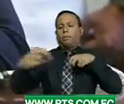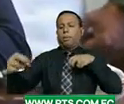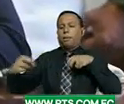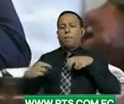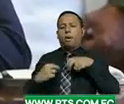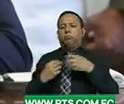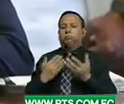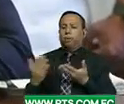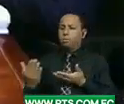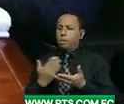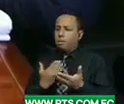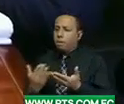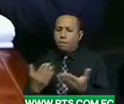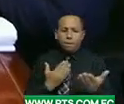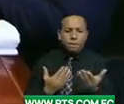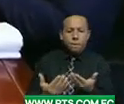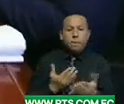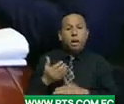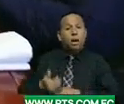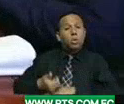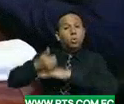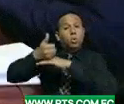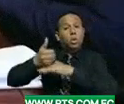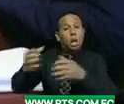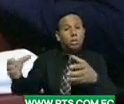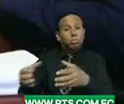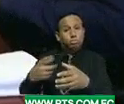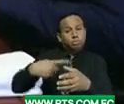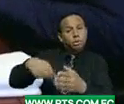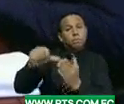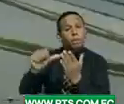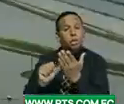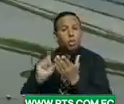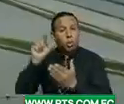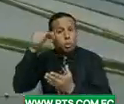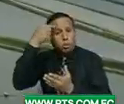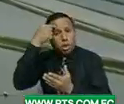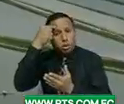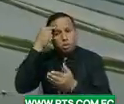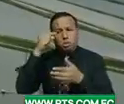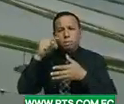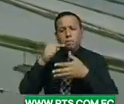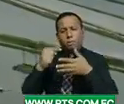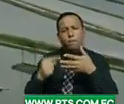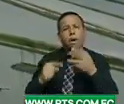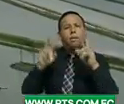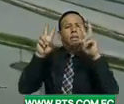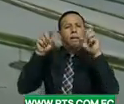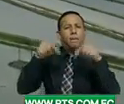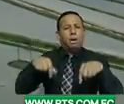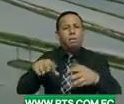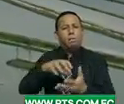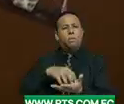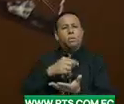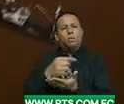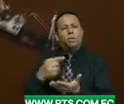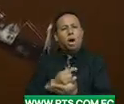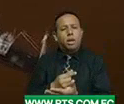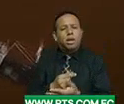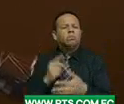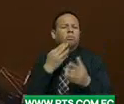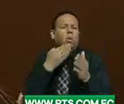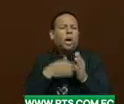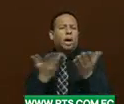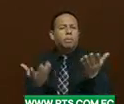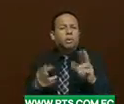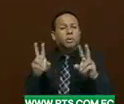revisó junto con autoridades locales y ministros de gobierno varios temas de la provincia del Guayas, entre ellos